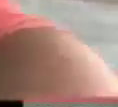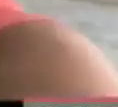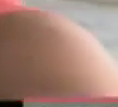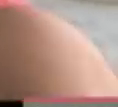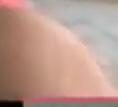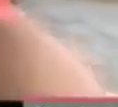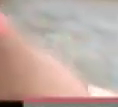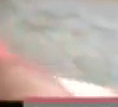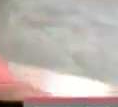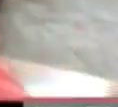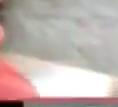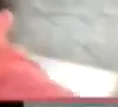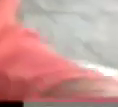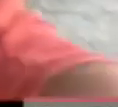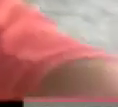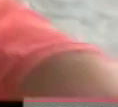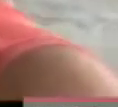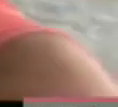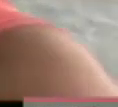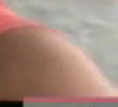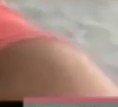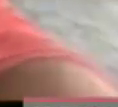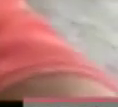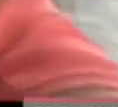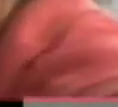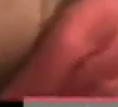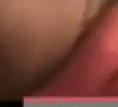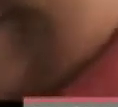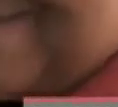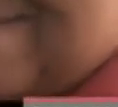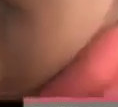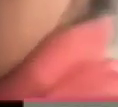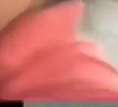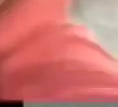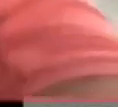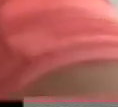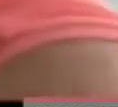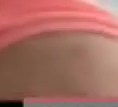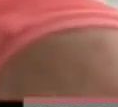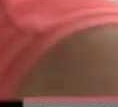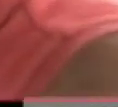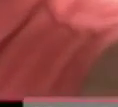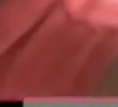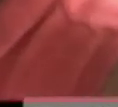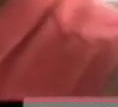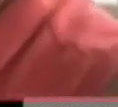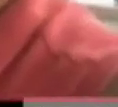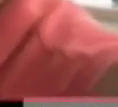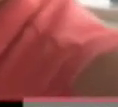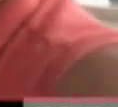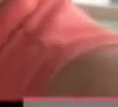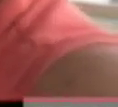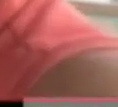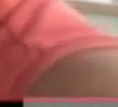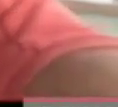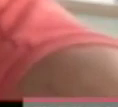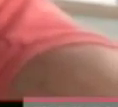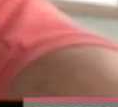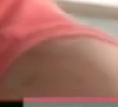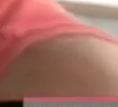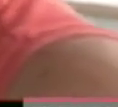parece espectacular. ¿Qué llamado le hace usted a la gente de La Guaira? A cuidarlo, a